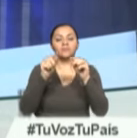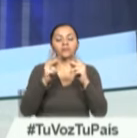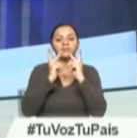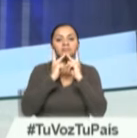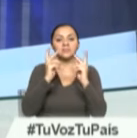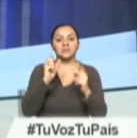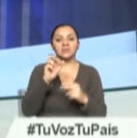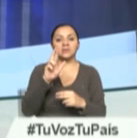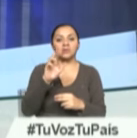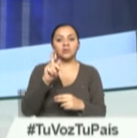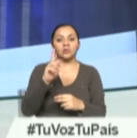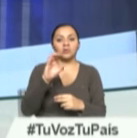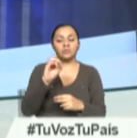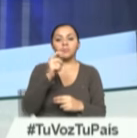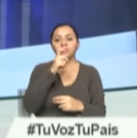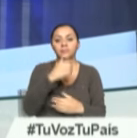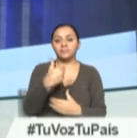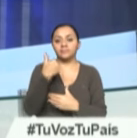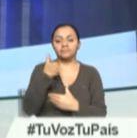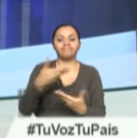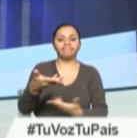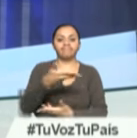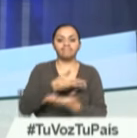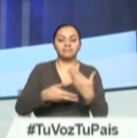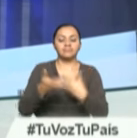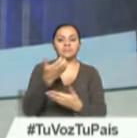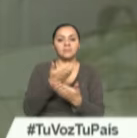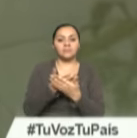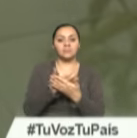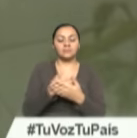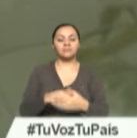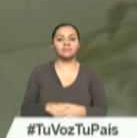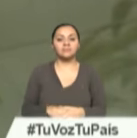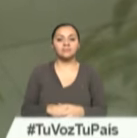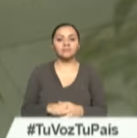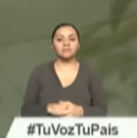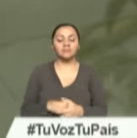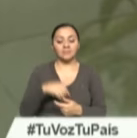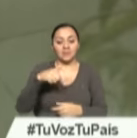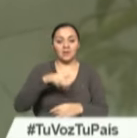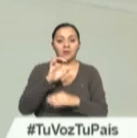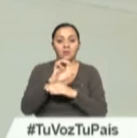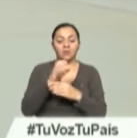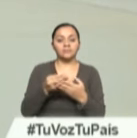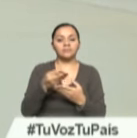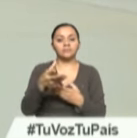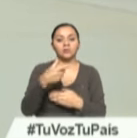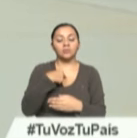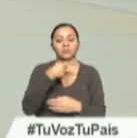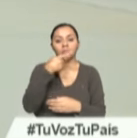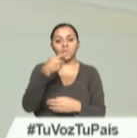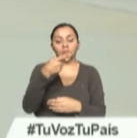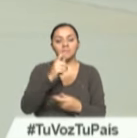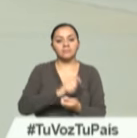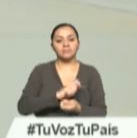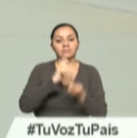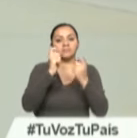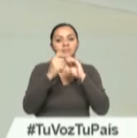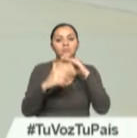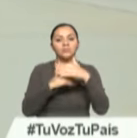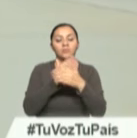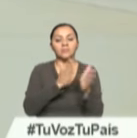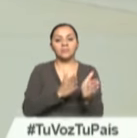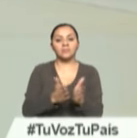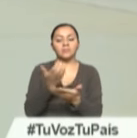SERCOP, y él les ha permitido dinamizar su economía. En Ecuador, las compras públicas se convirtieron en el motor